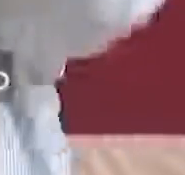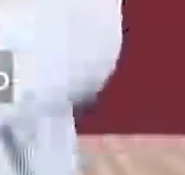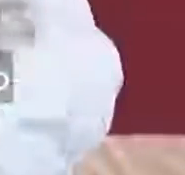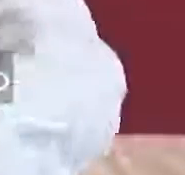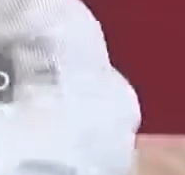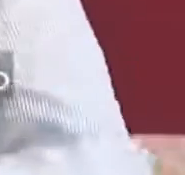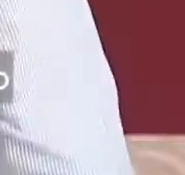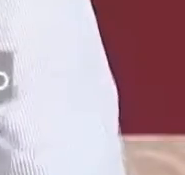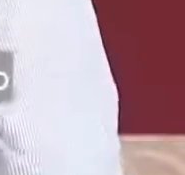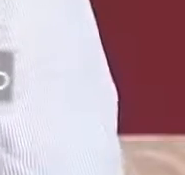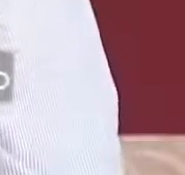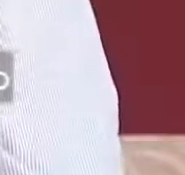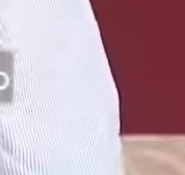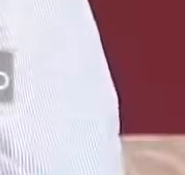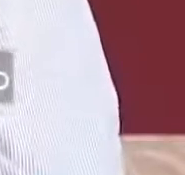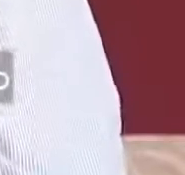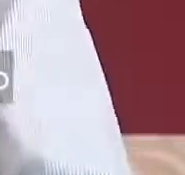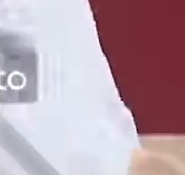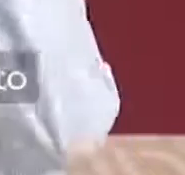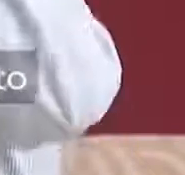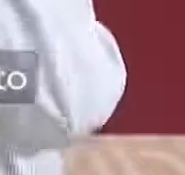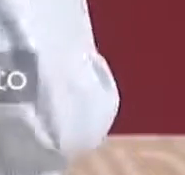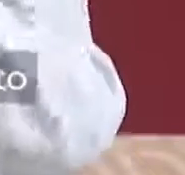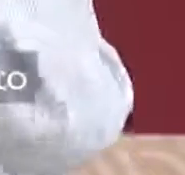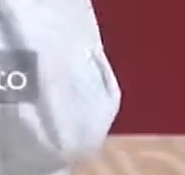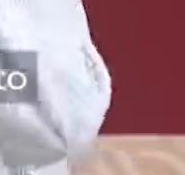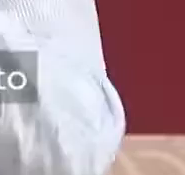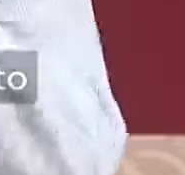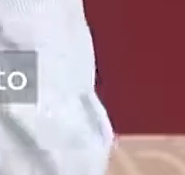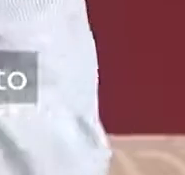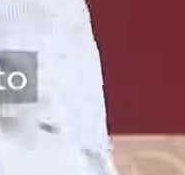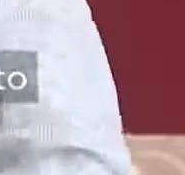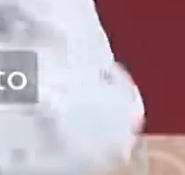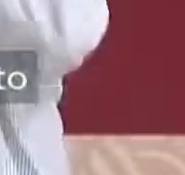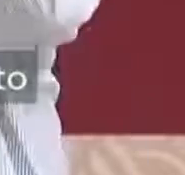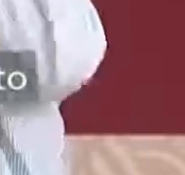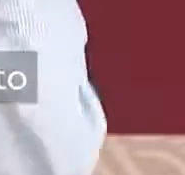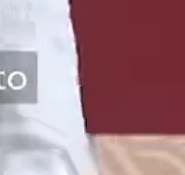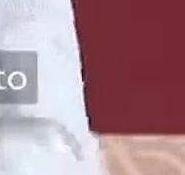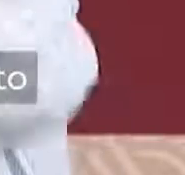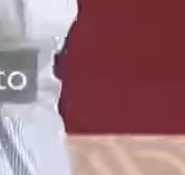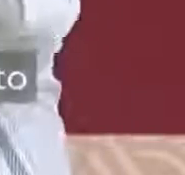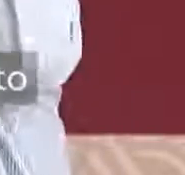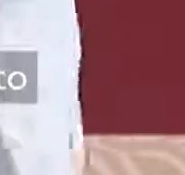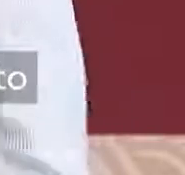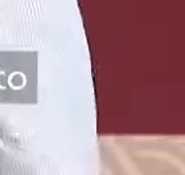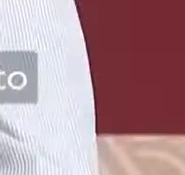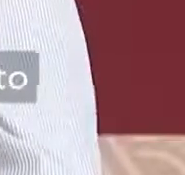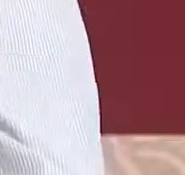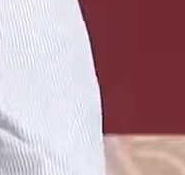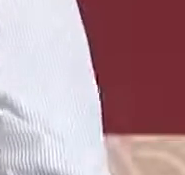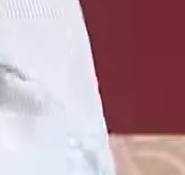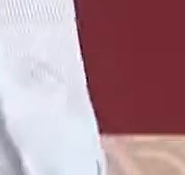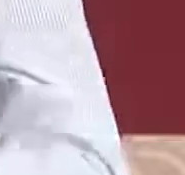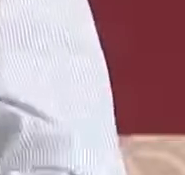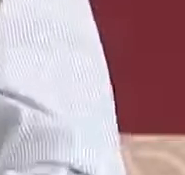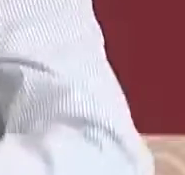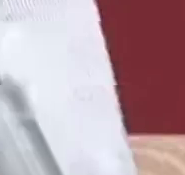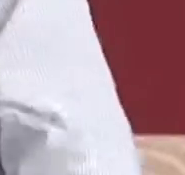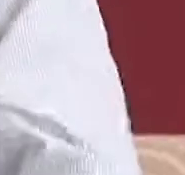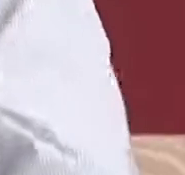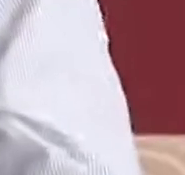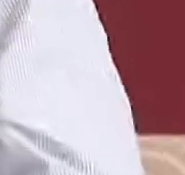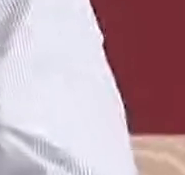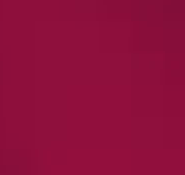Sinaloa. Vamos también a poner ese ejemplo, que se pueden hacer buenas obras a bajo costo, es decir,